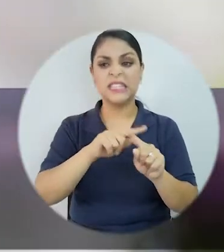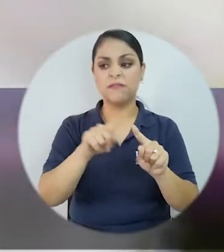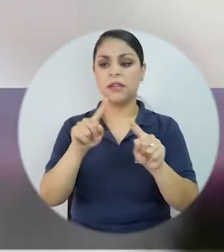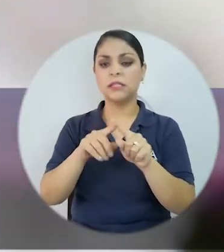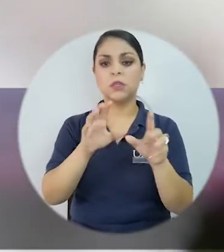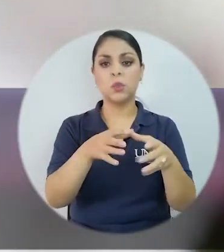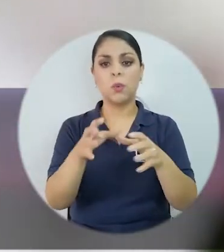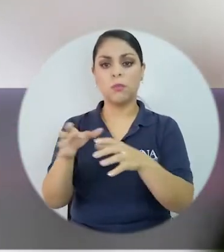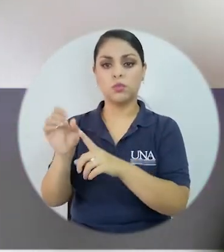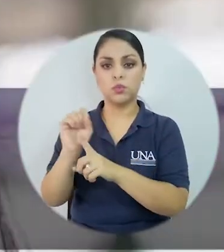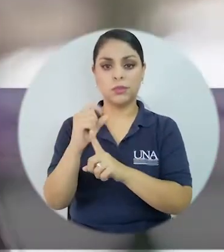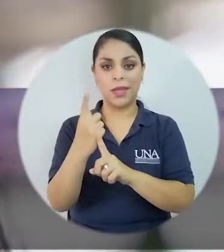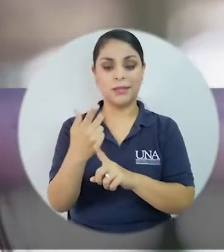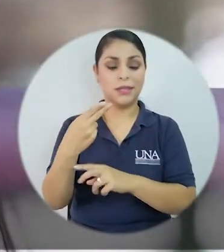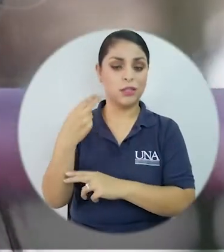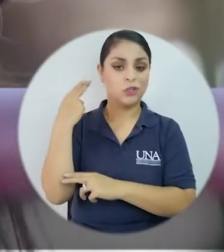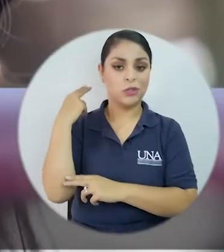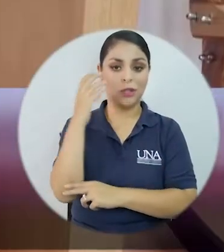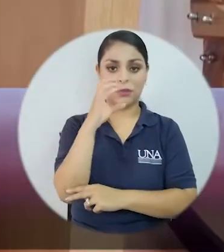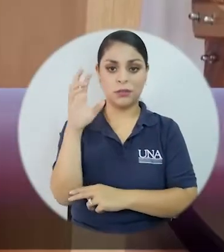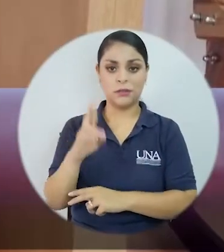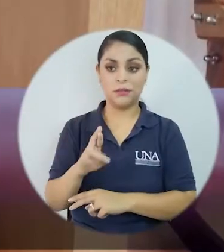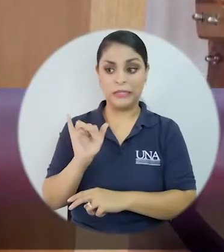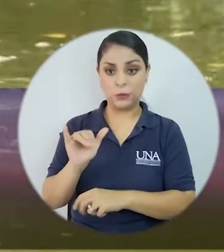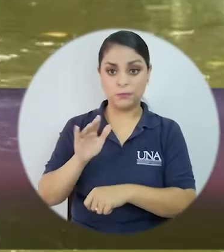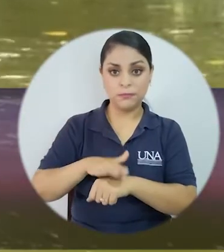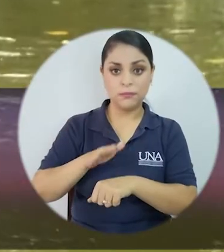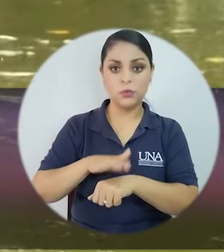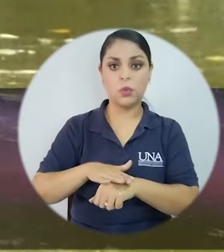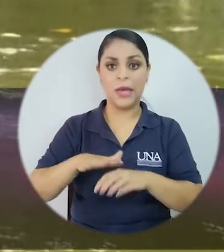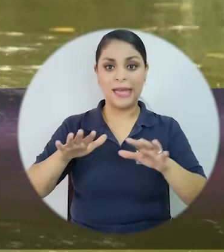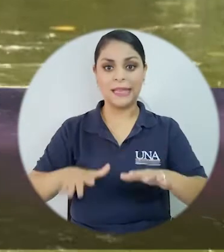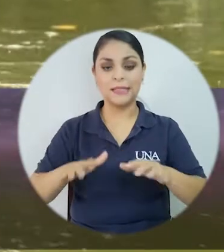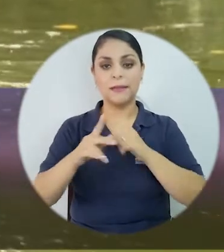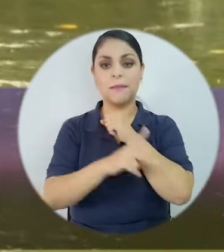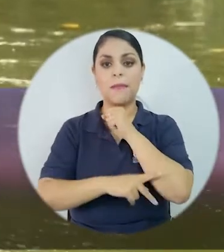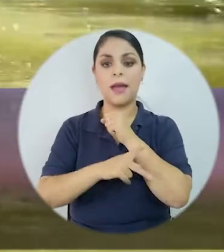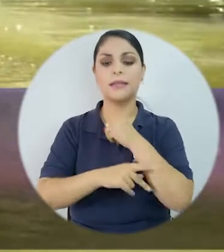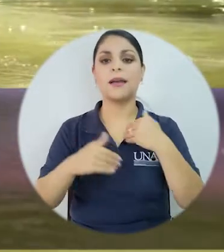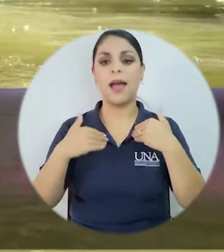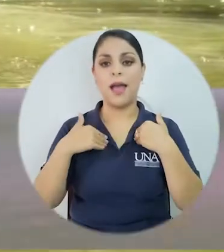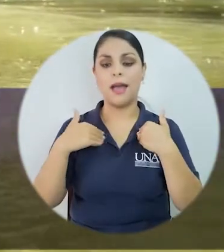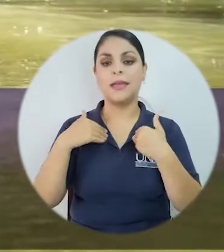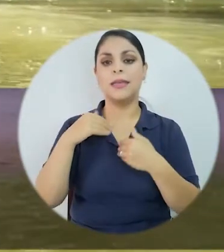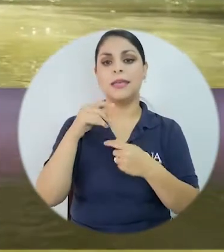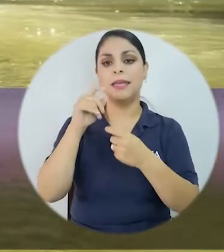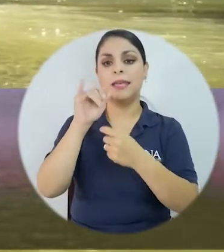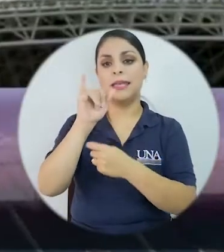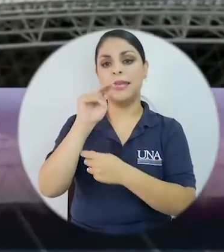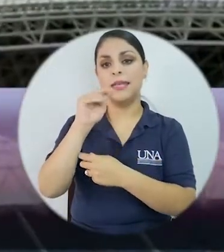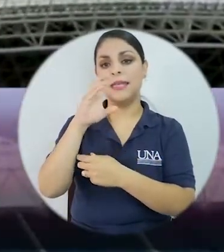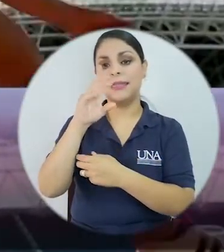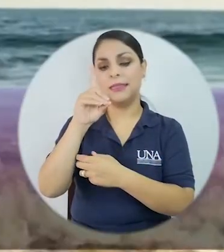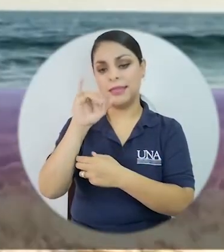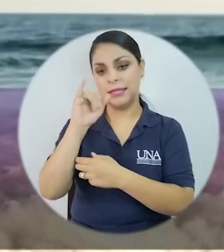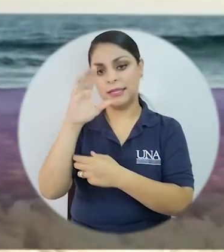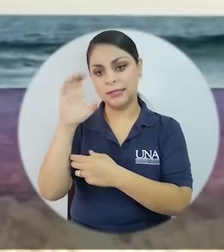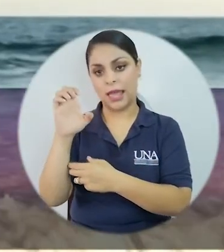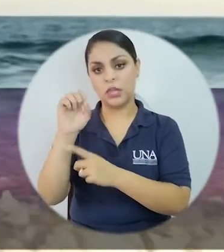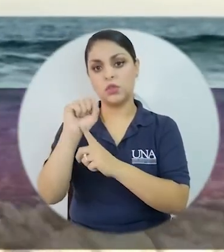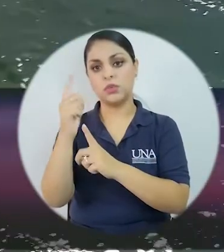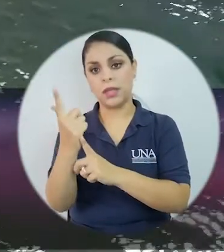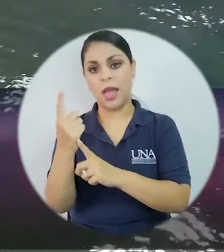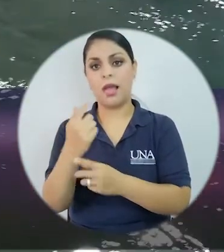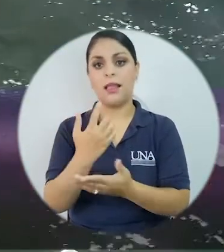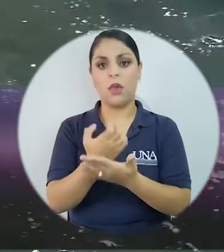sociales a través de la historia de Costa Rica que han permitido que este país tenga hoy índices sociales,